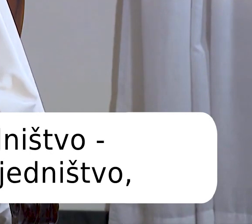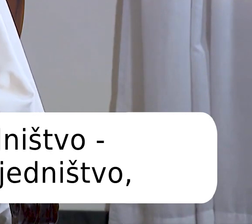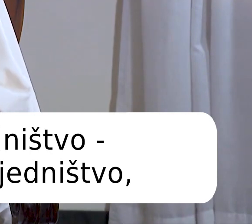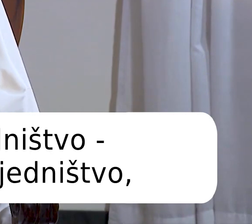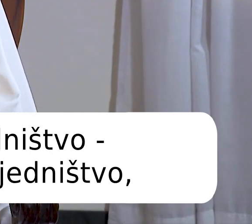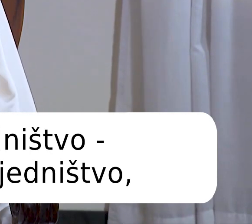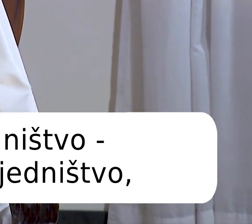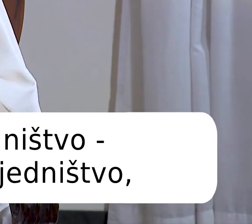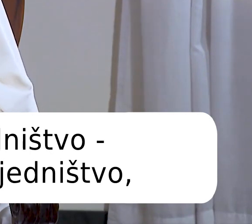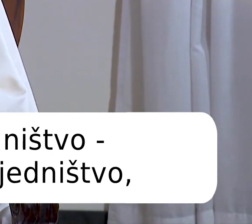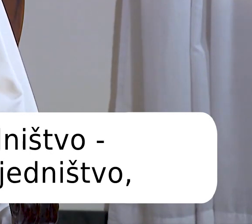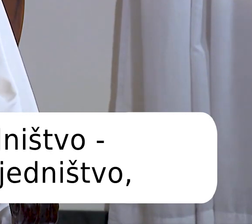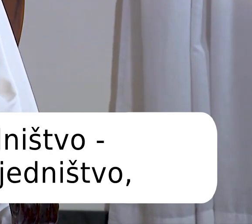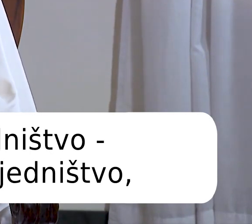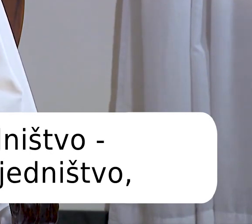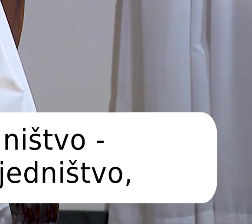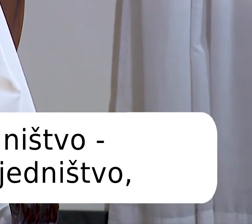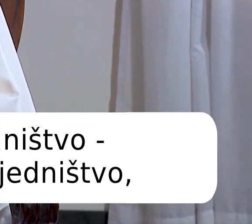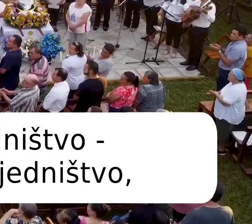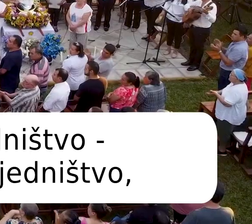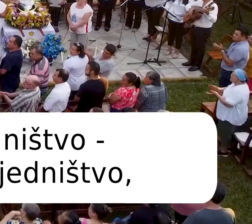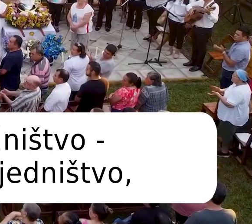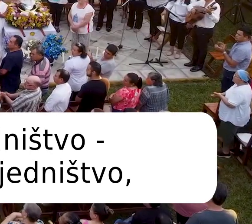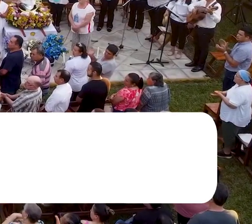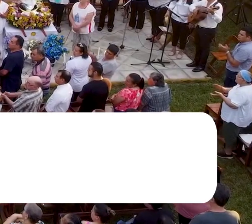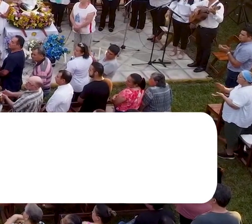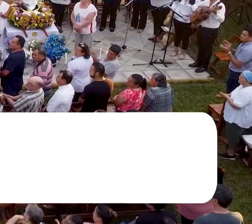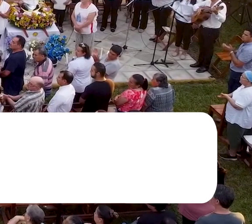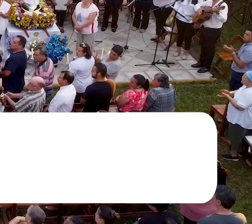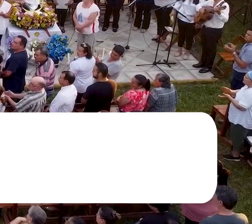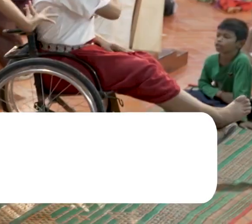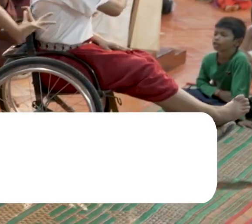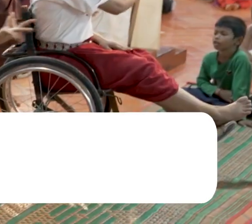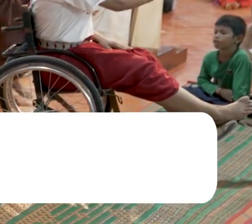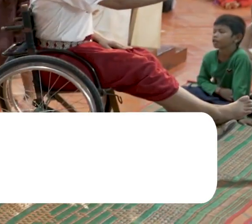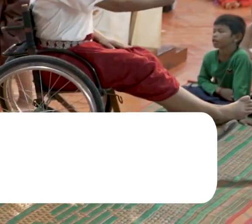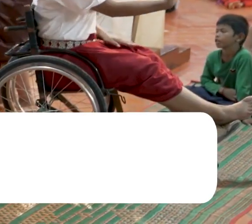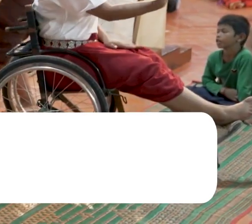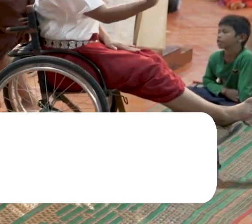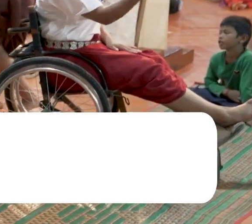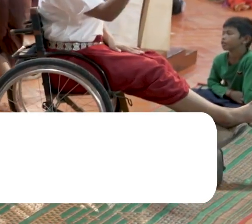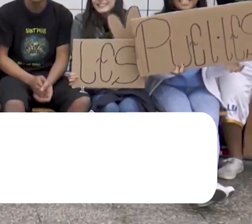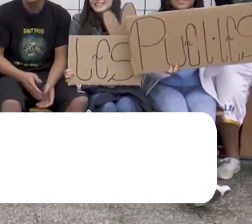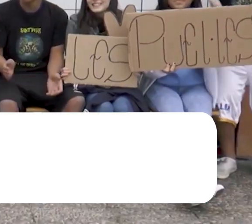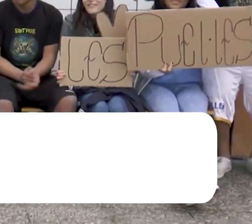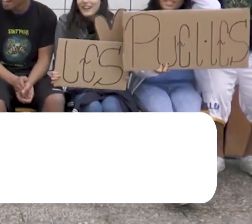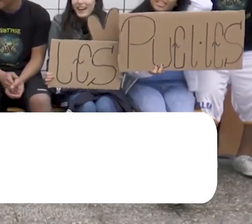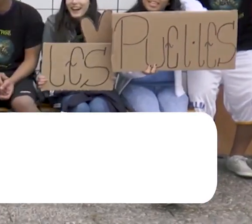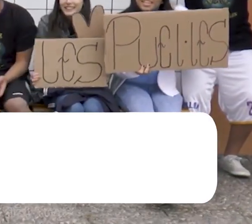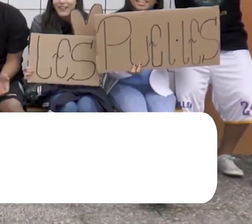la comunión de la gente, la comunión eclesial en el centro, sean cada vez más comunidades de